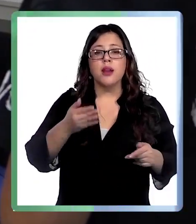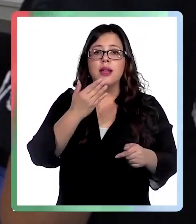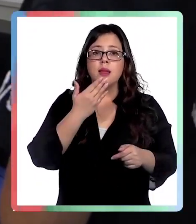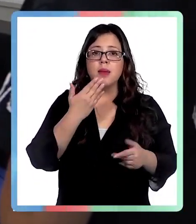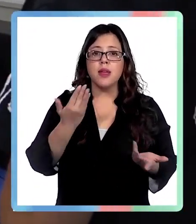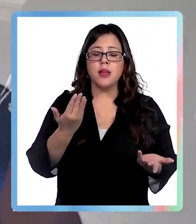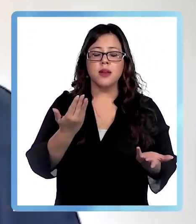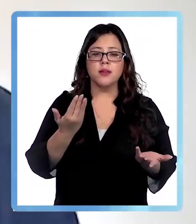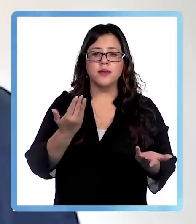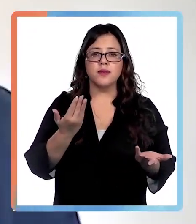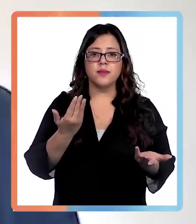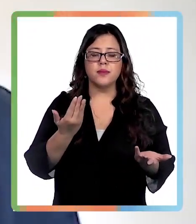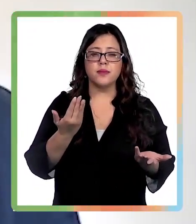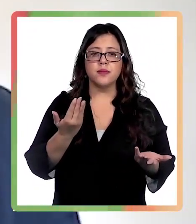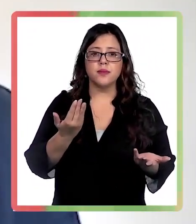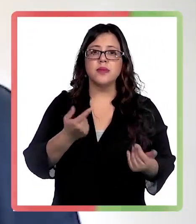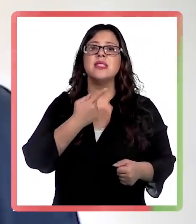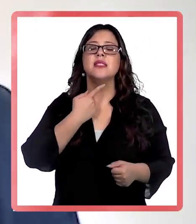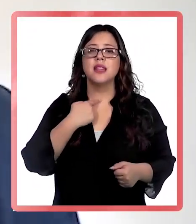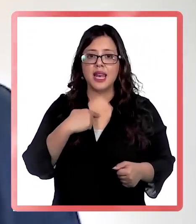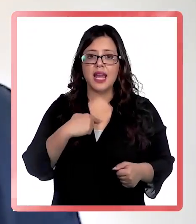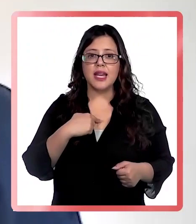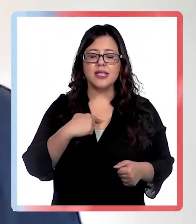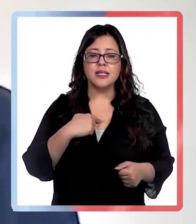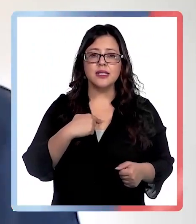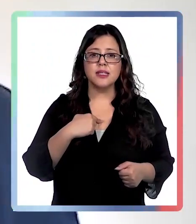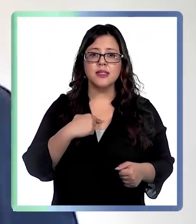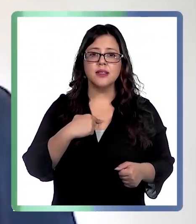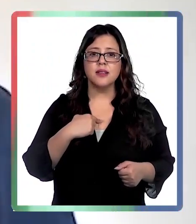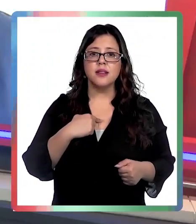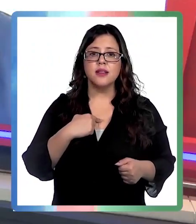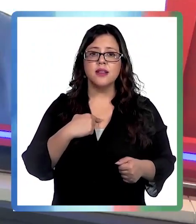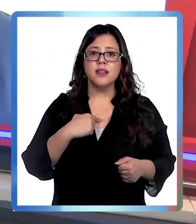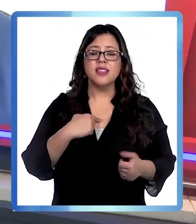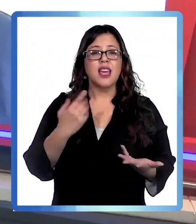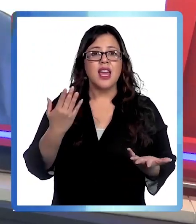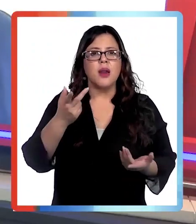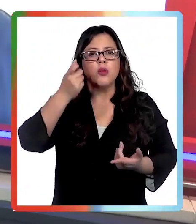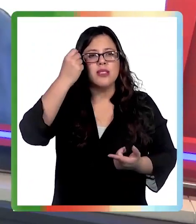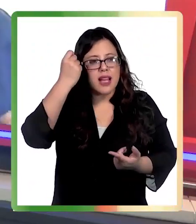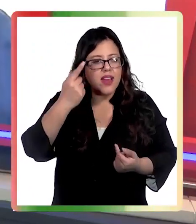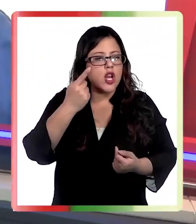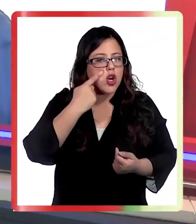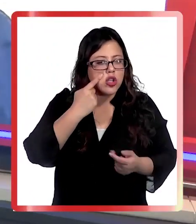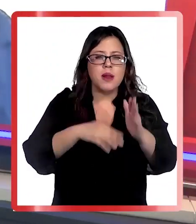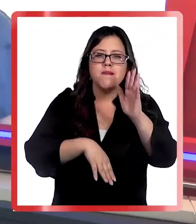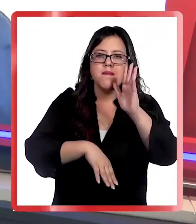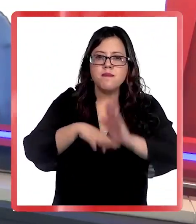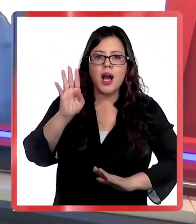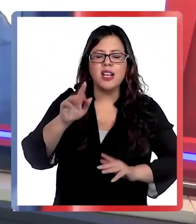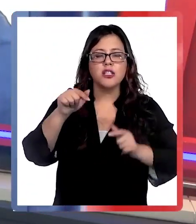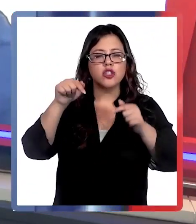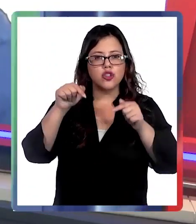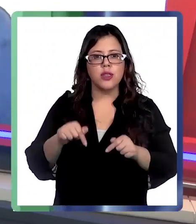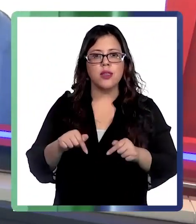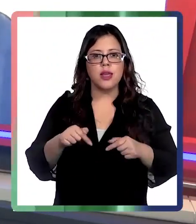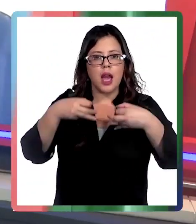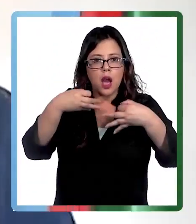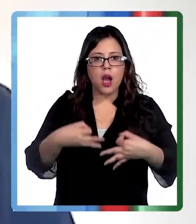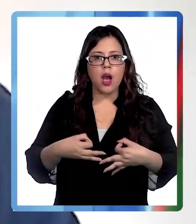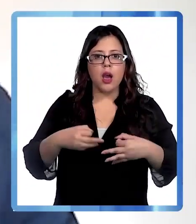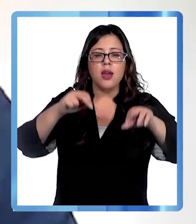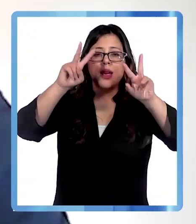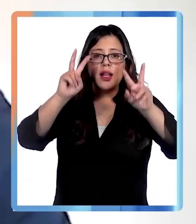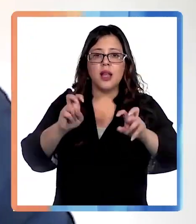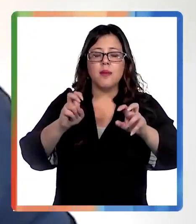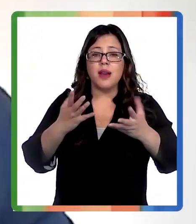pero aún así, precisamente, hay un interés creciente en términos de este interés por saber, por conocer más hoy día, precisamente,